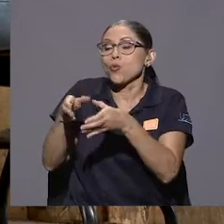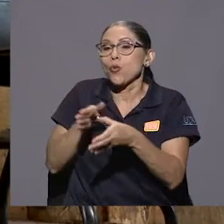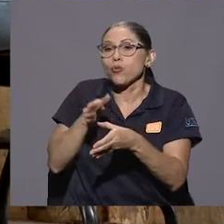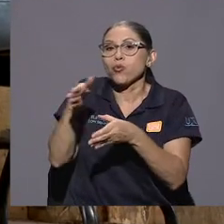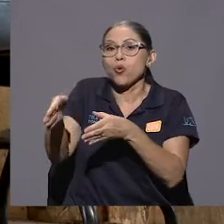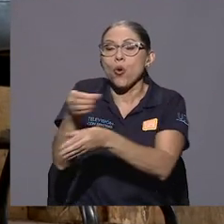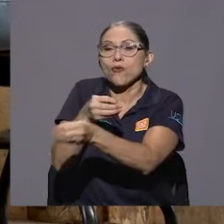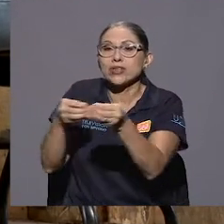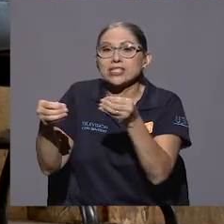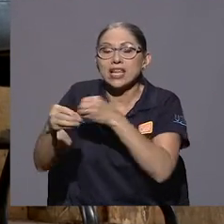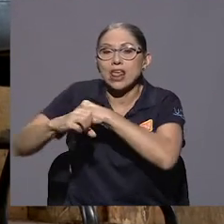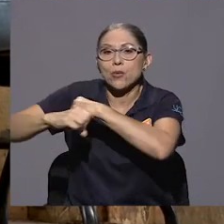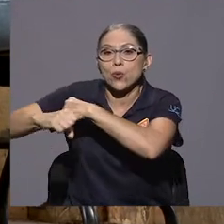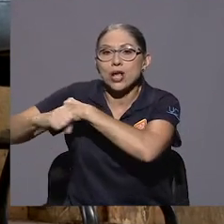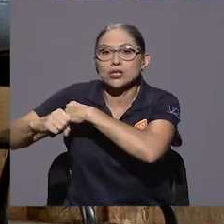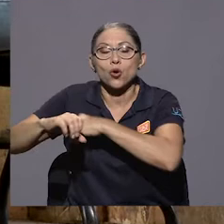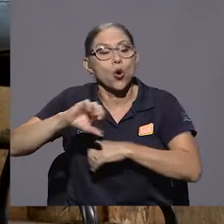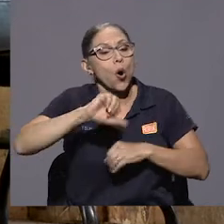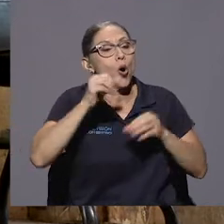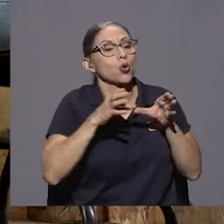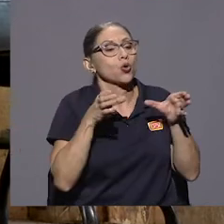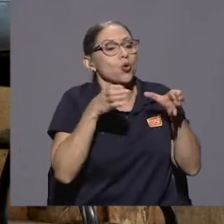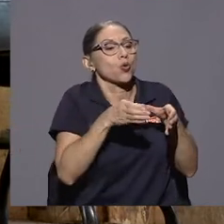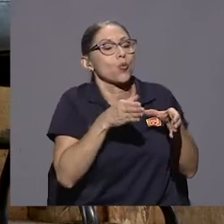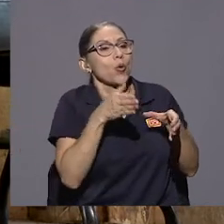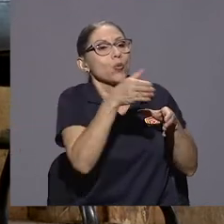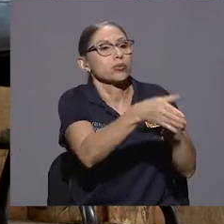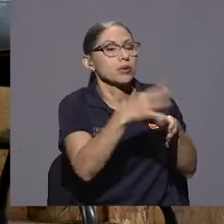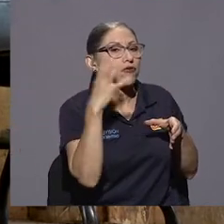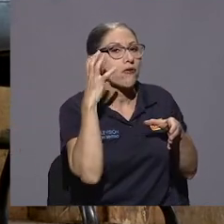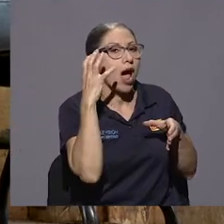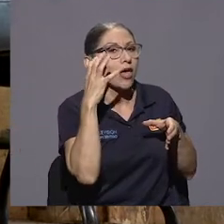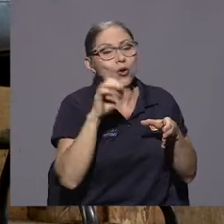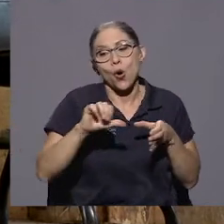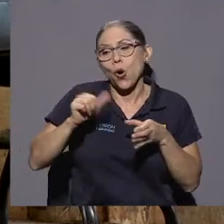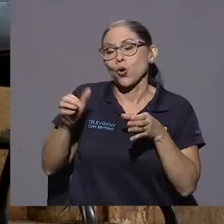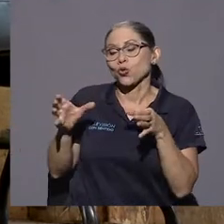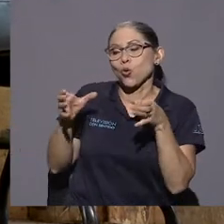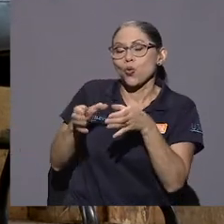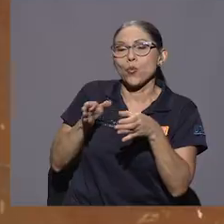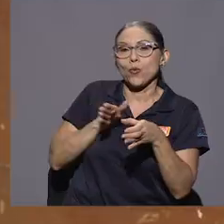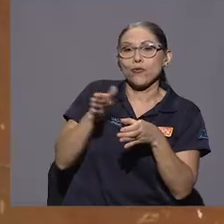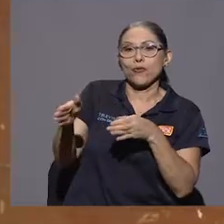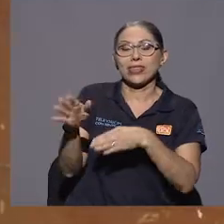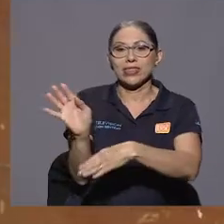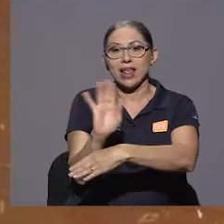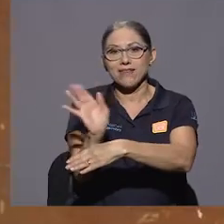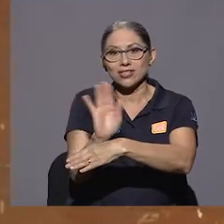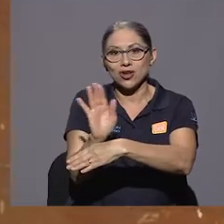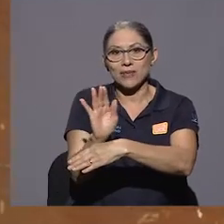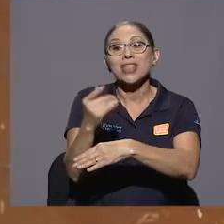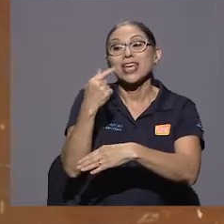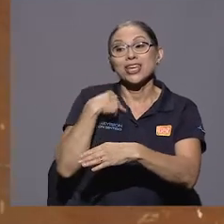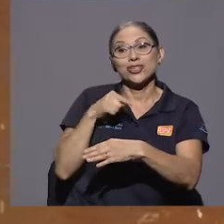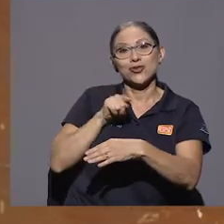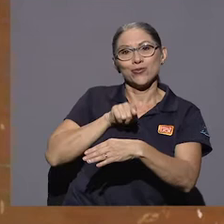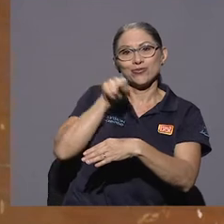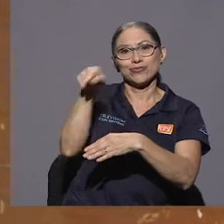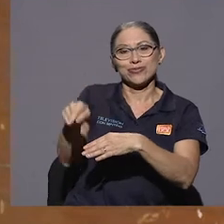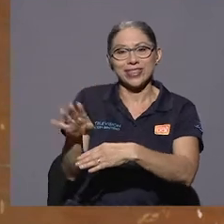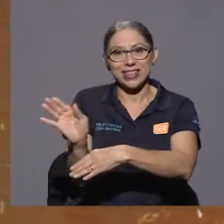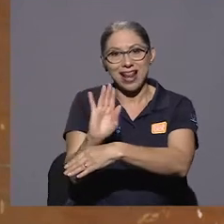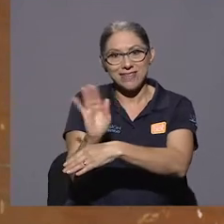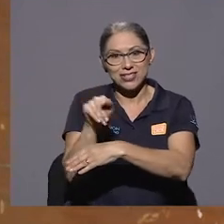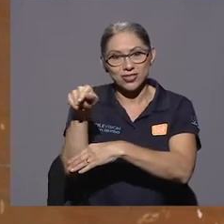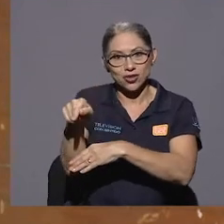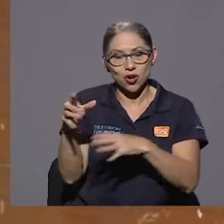de divulgación, a otro grupo la radio y a otro grupo la televisora. Y yo caí en el grupo de la